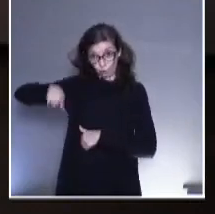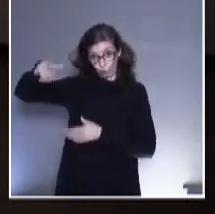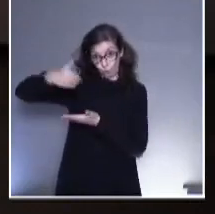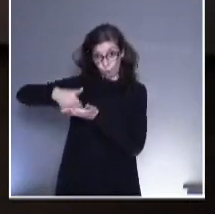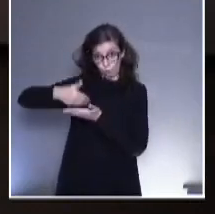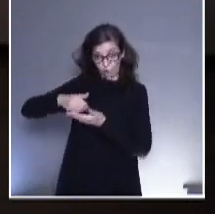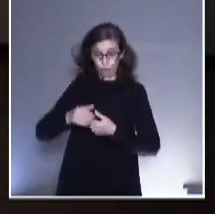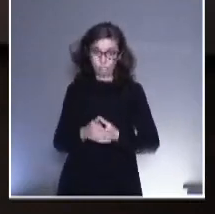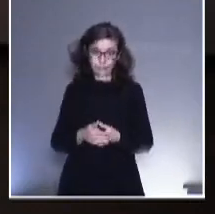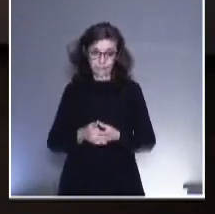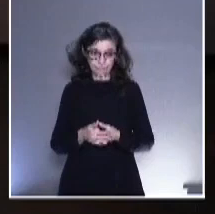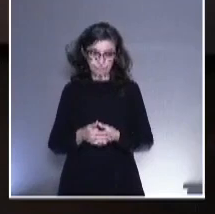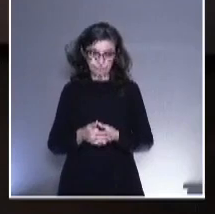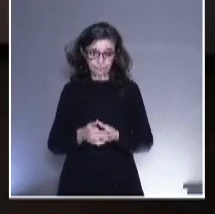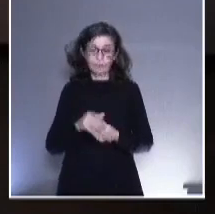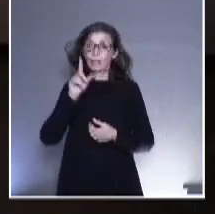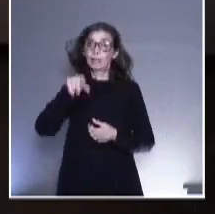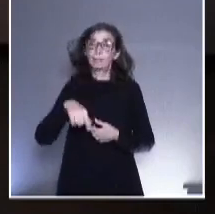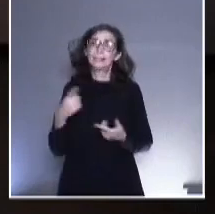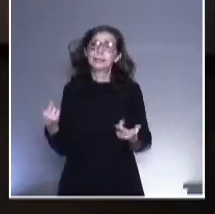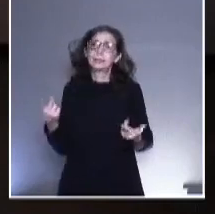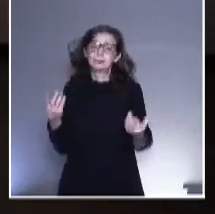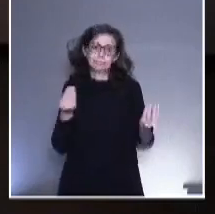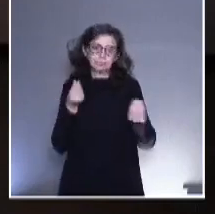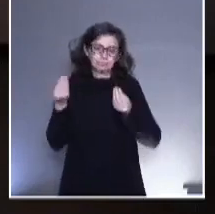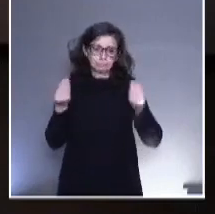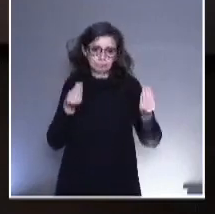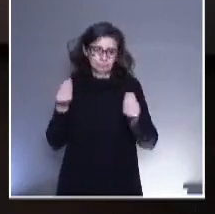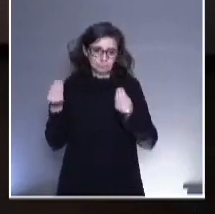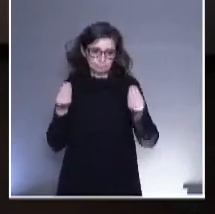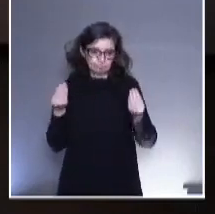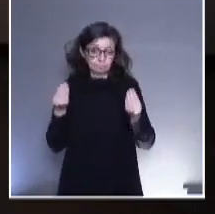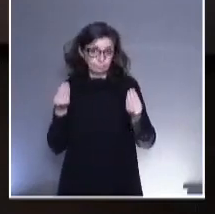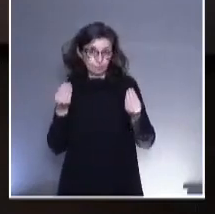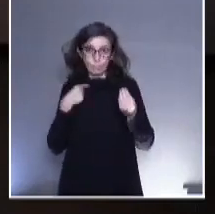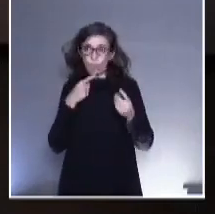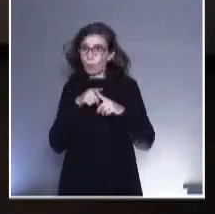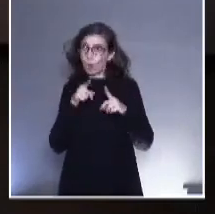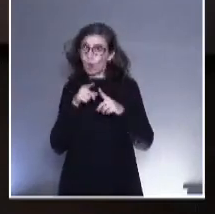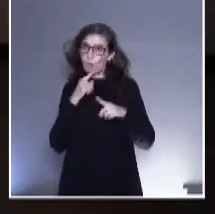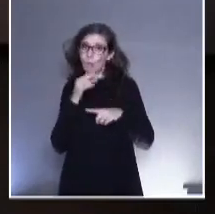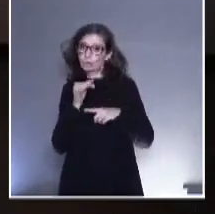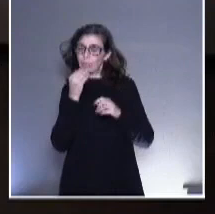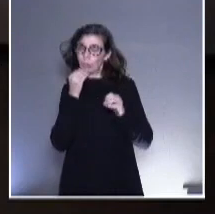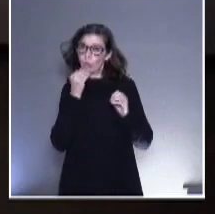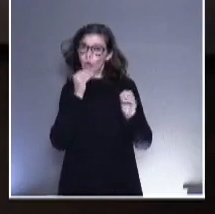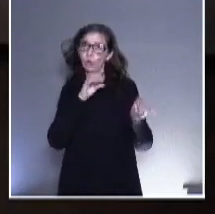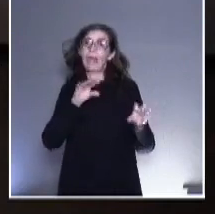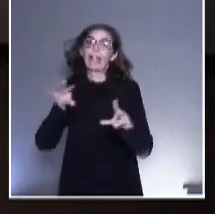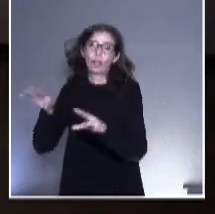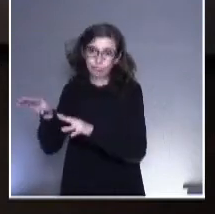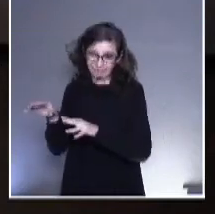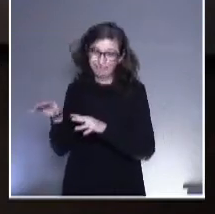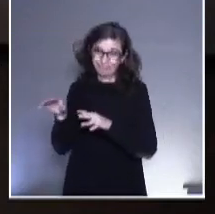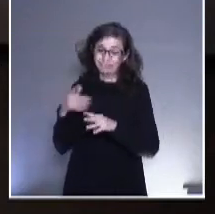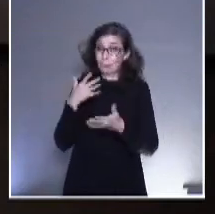documentos. Además, se produce un cierto contagio positivo entre investigadores, es decir, que los